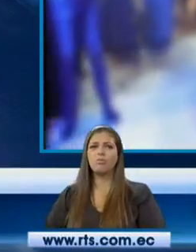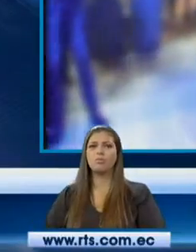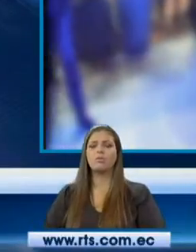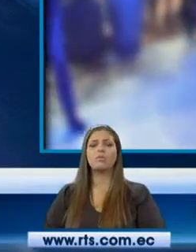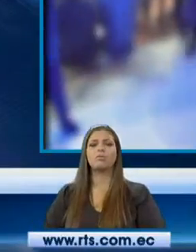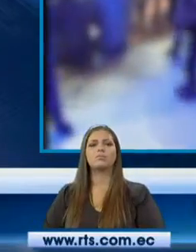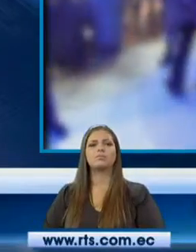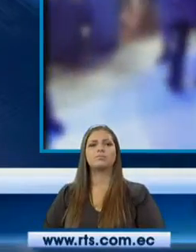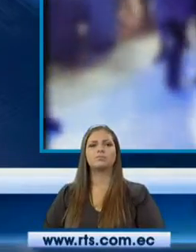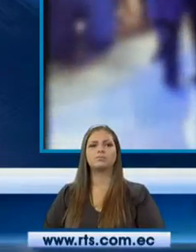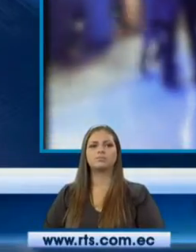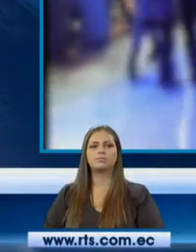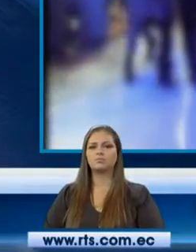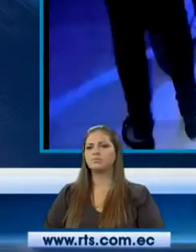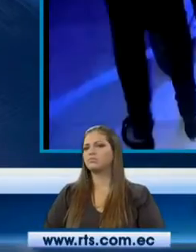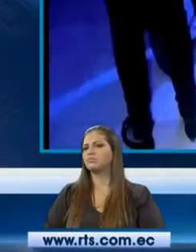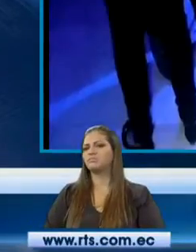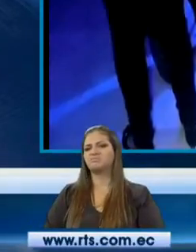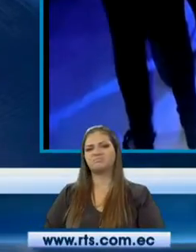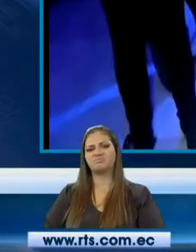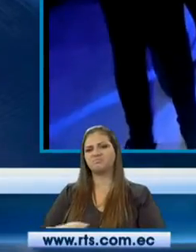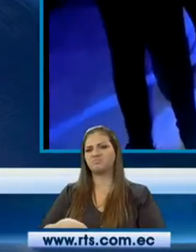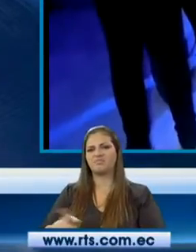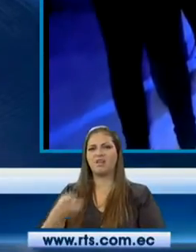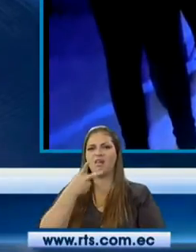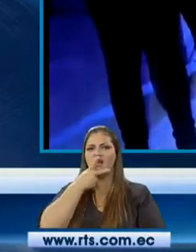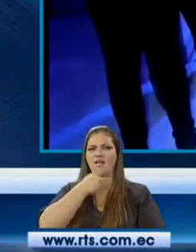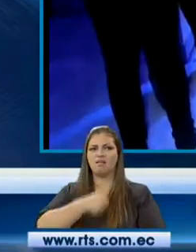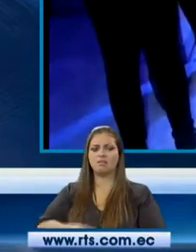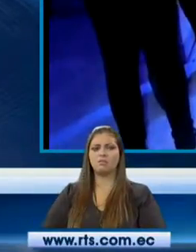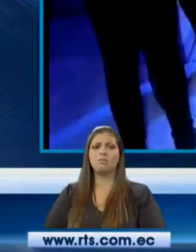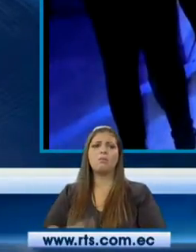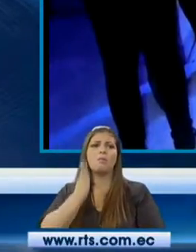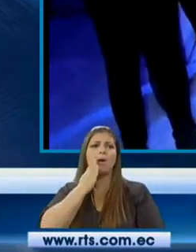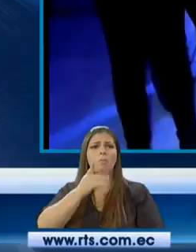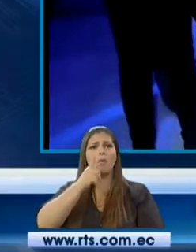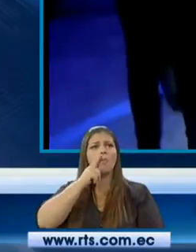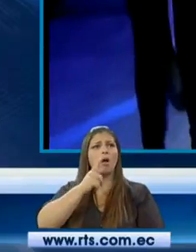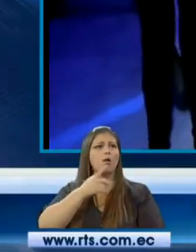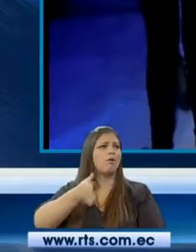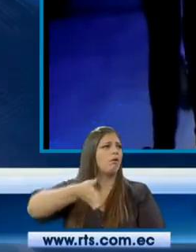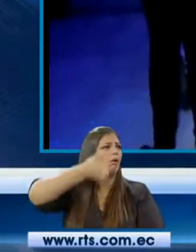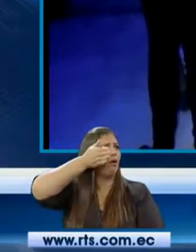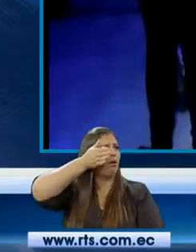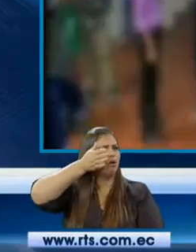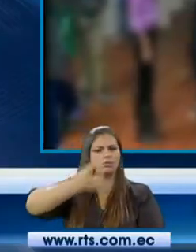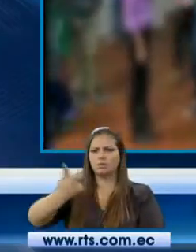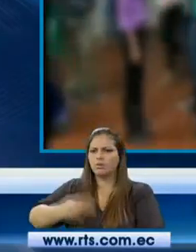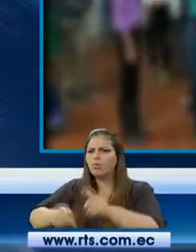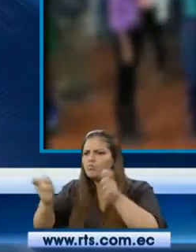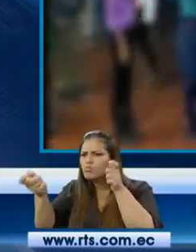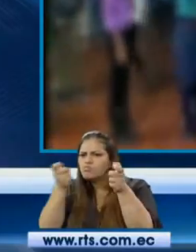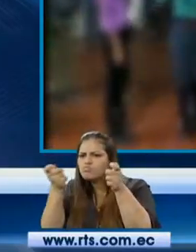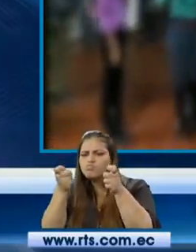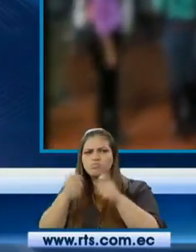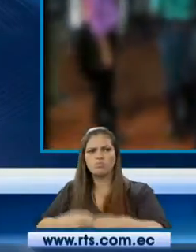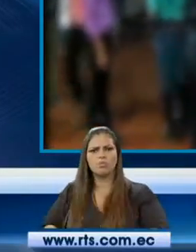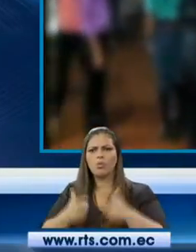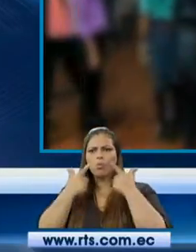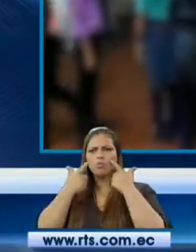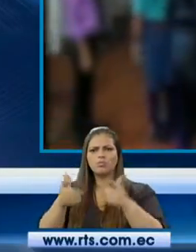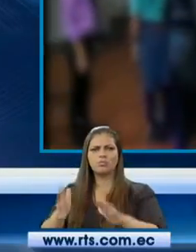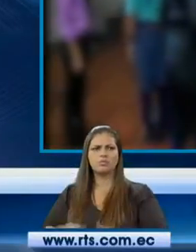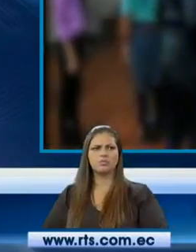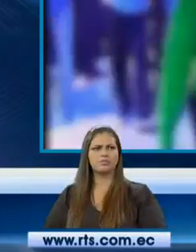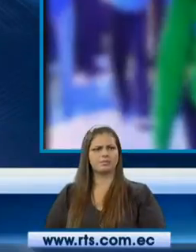Estaban jugando, enrolando. Y nadie se da cuenta, y nadie los controla. Es de noche, vea,